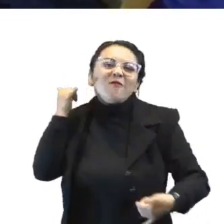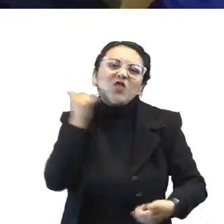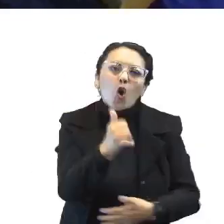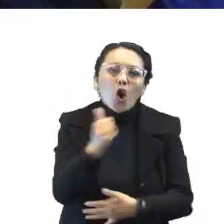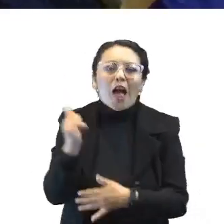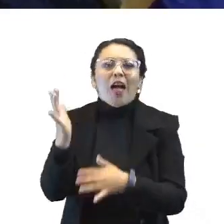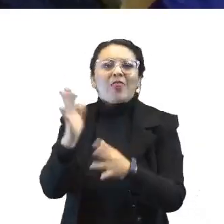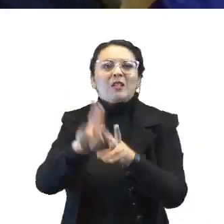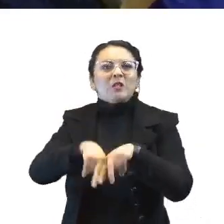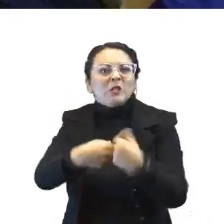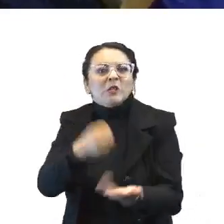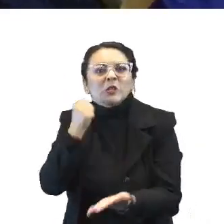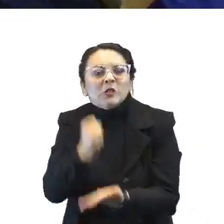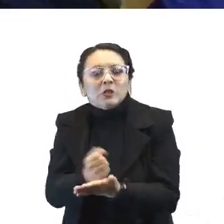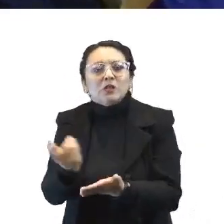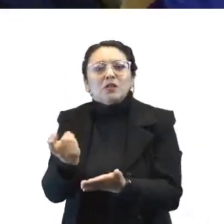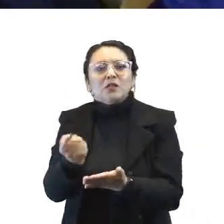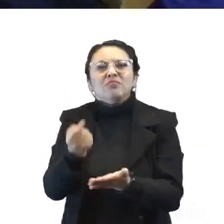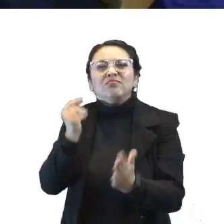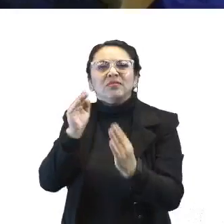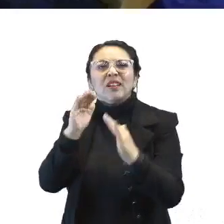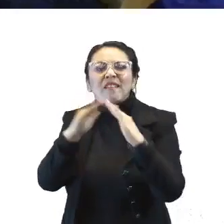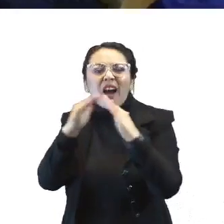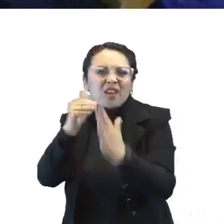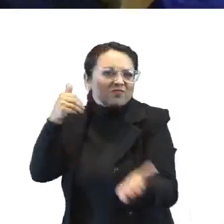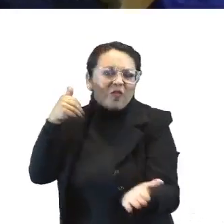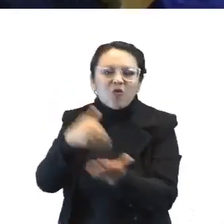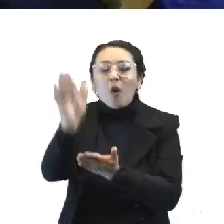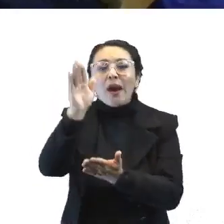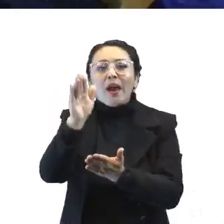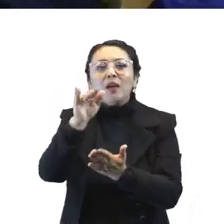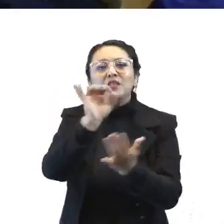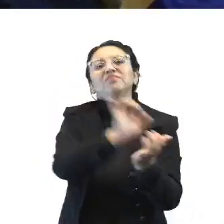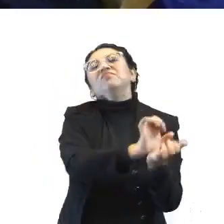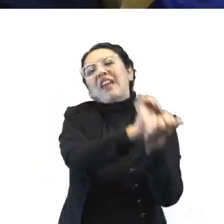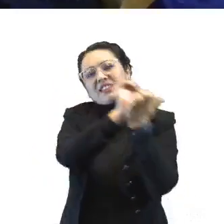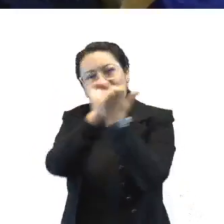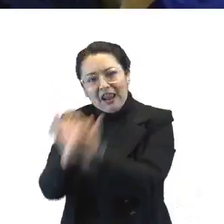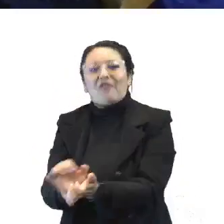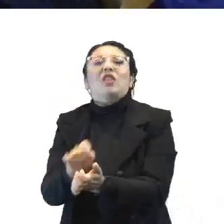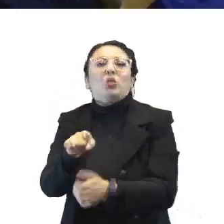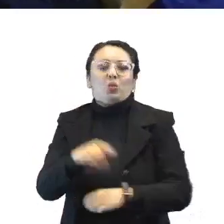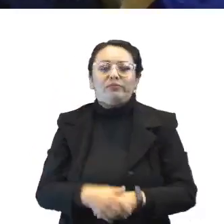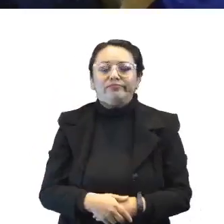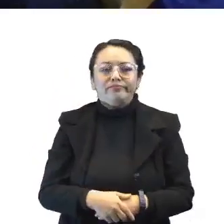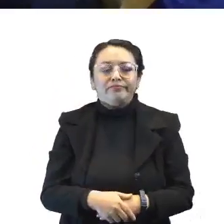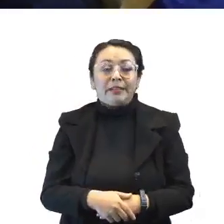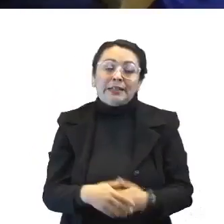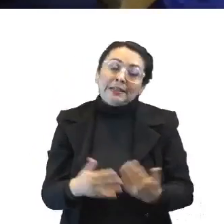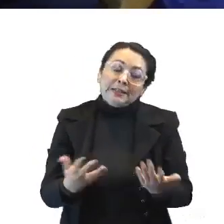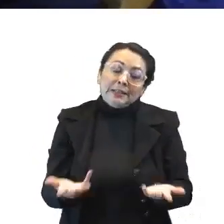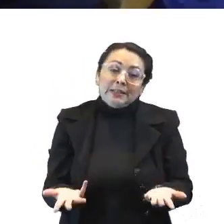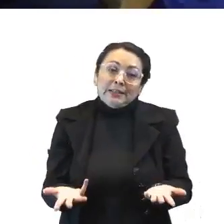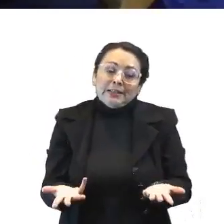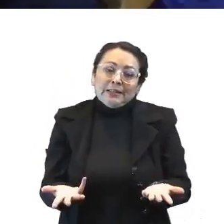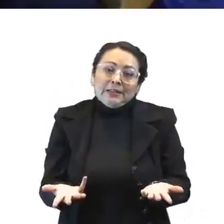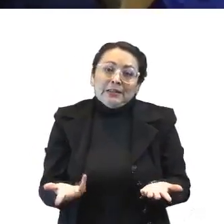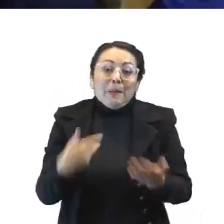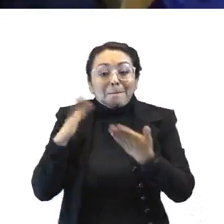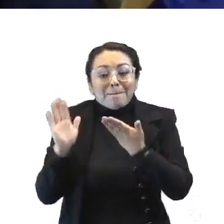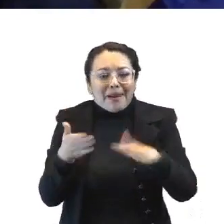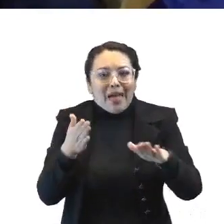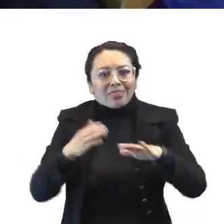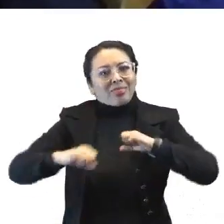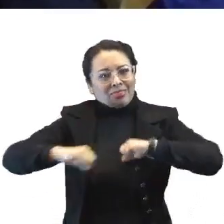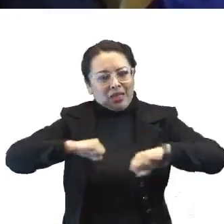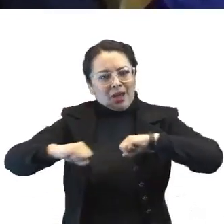desterradas, sino marcadas como en tiempos de esclavitud. Esto tiene que dar cuenta, este plan de acción tiene